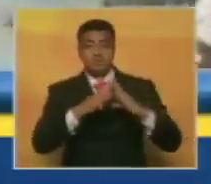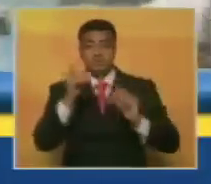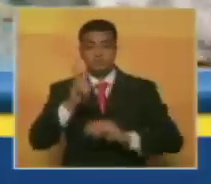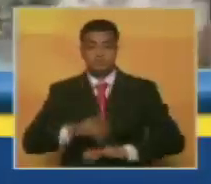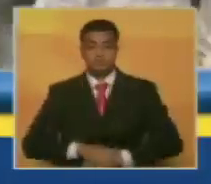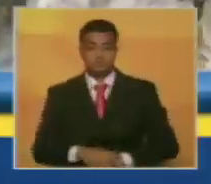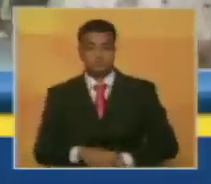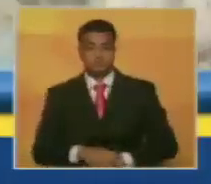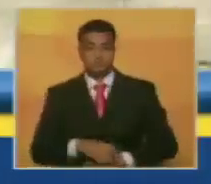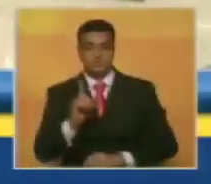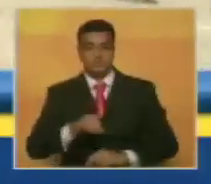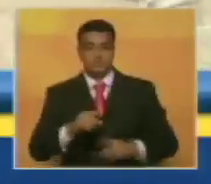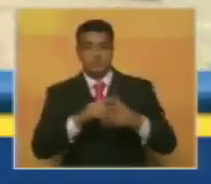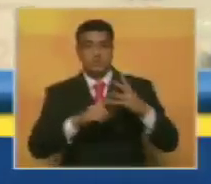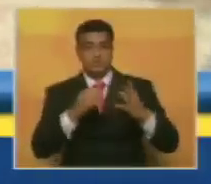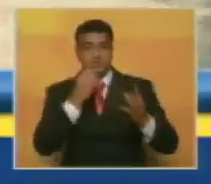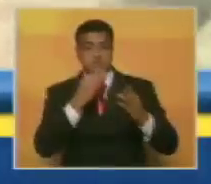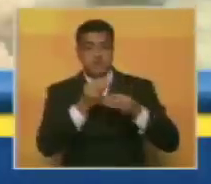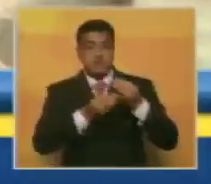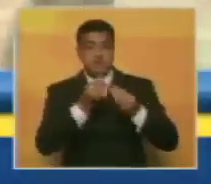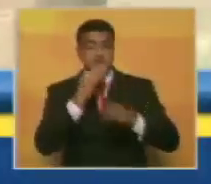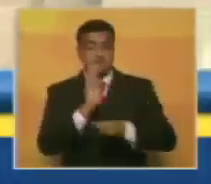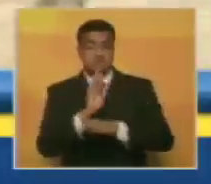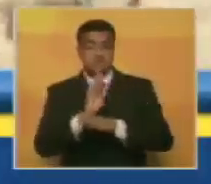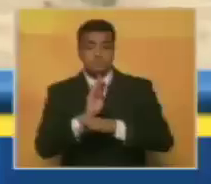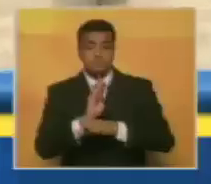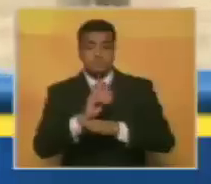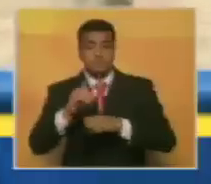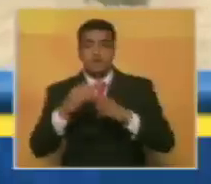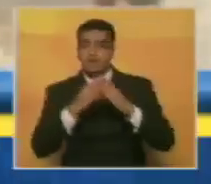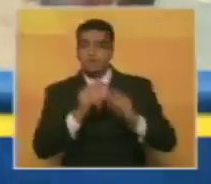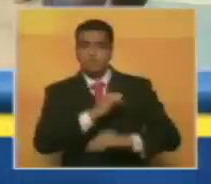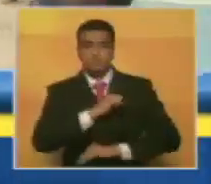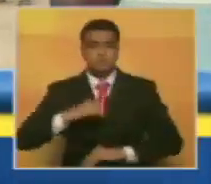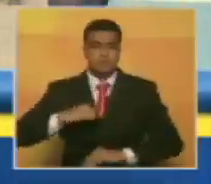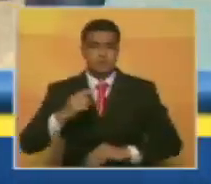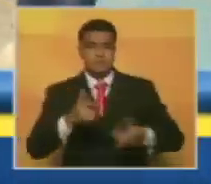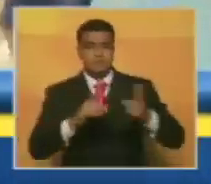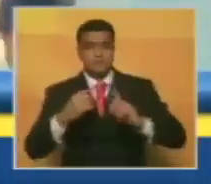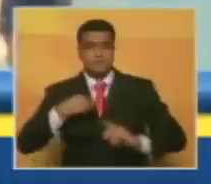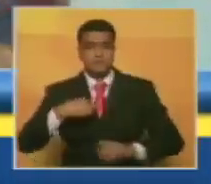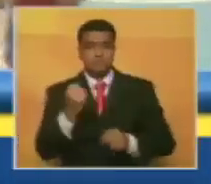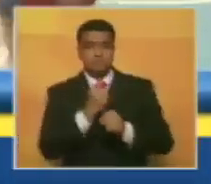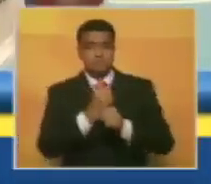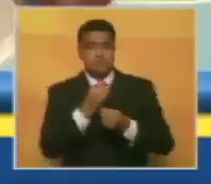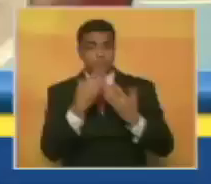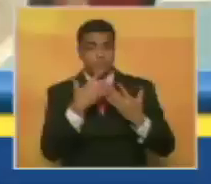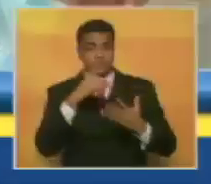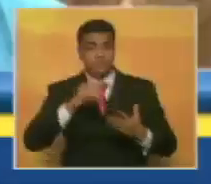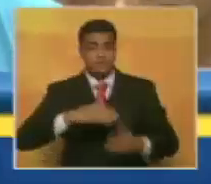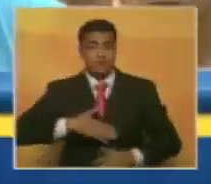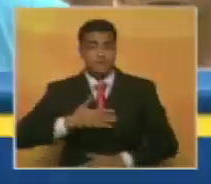destacó que la lucha es por crear condiciones y seguridad para que exista inversión privada que le permita a la gente tener un trabajo Digno y con